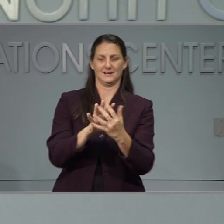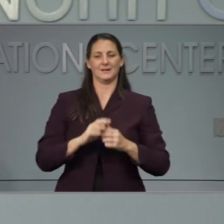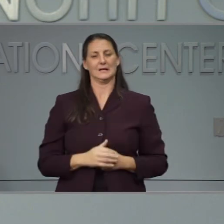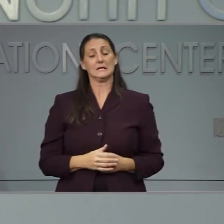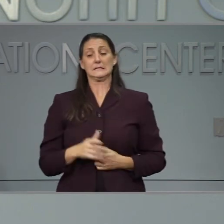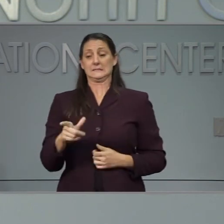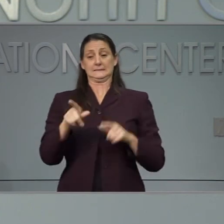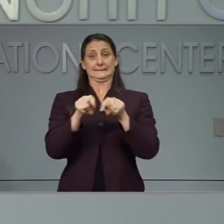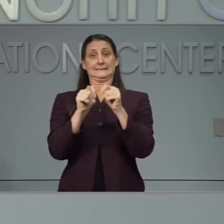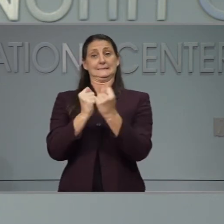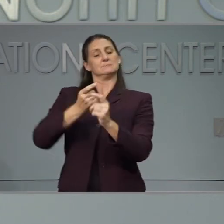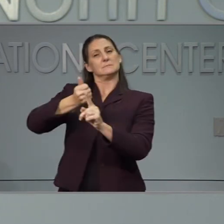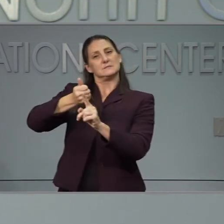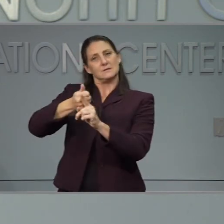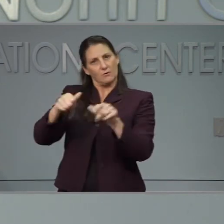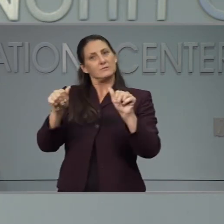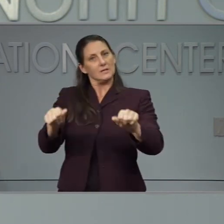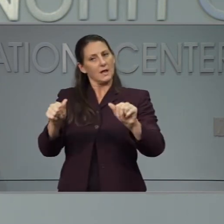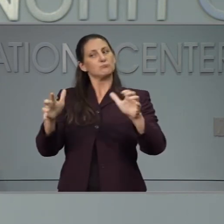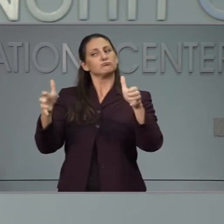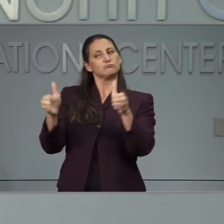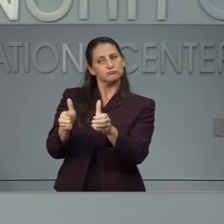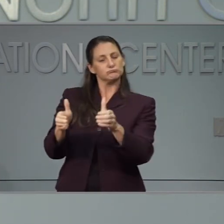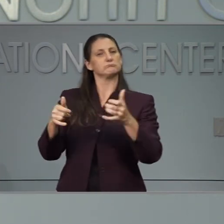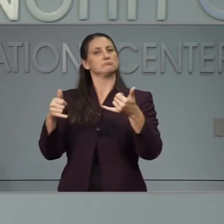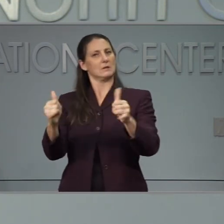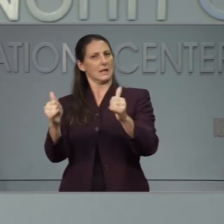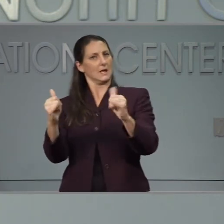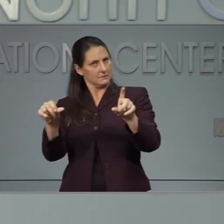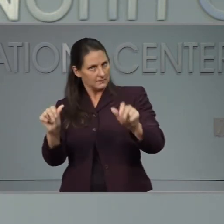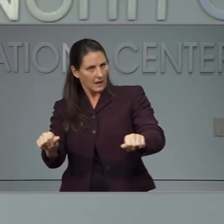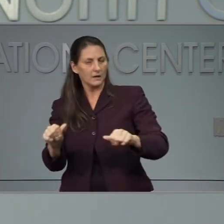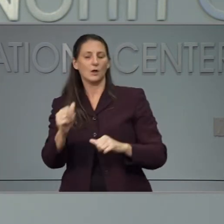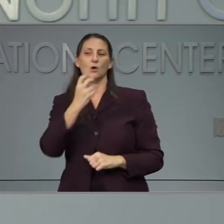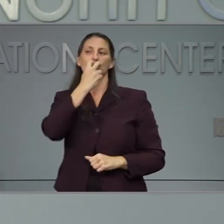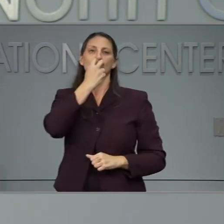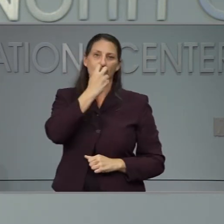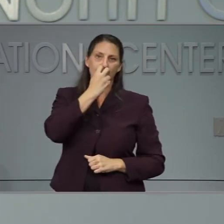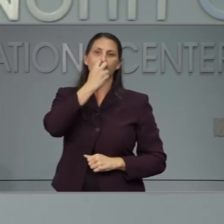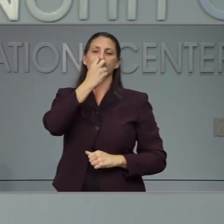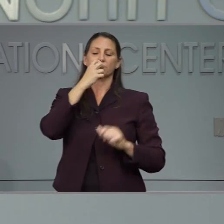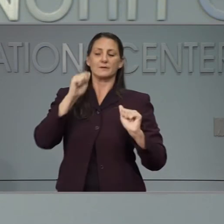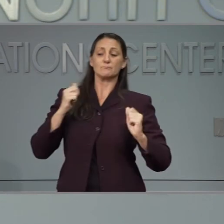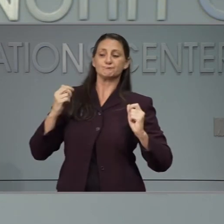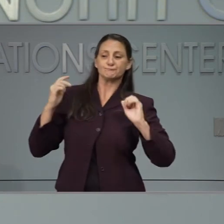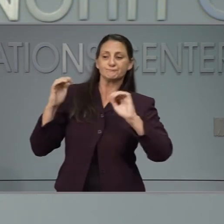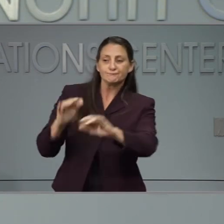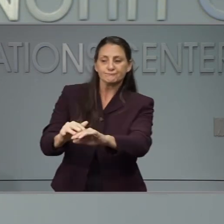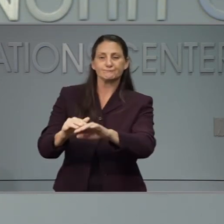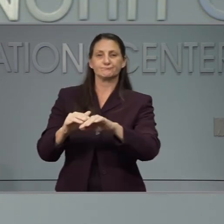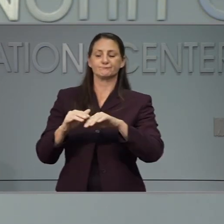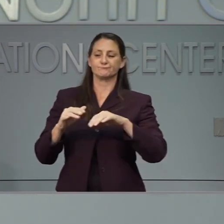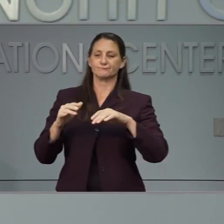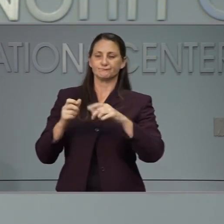equipos pueden jugar, y los referís y todo el personal de apoyo que